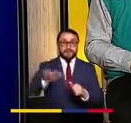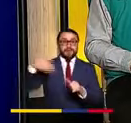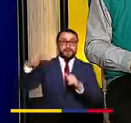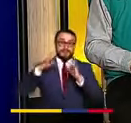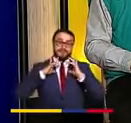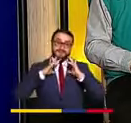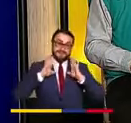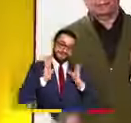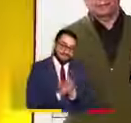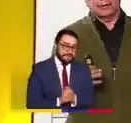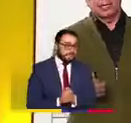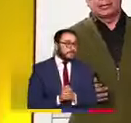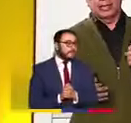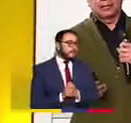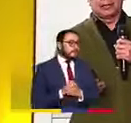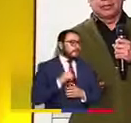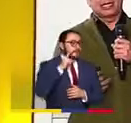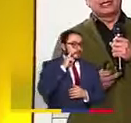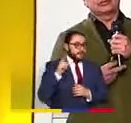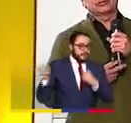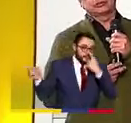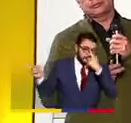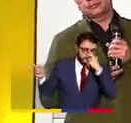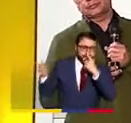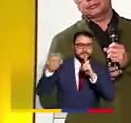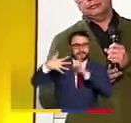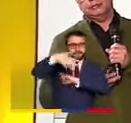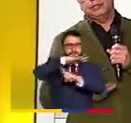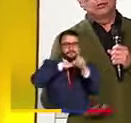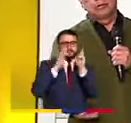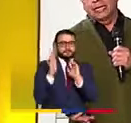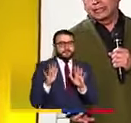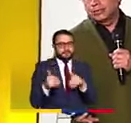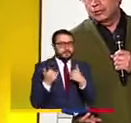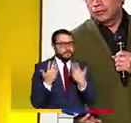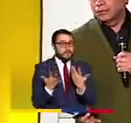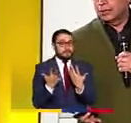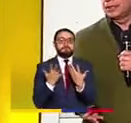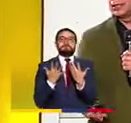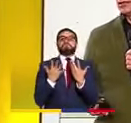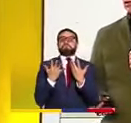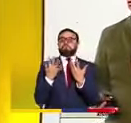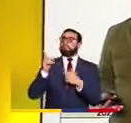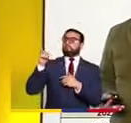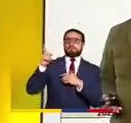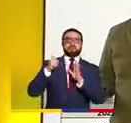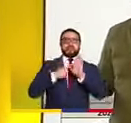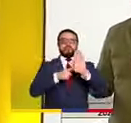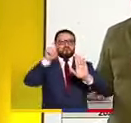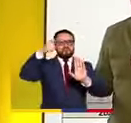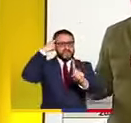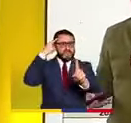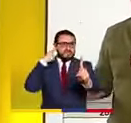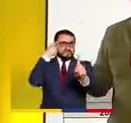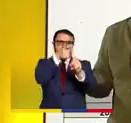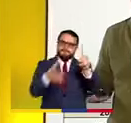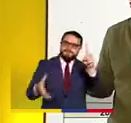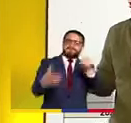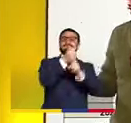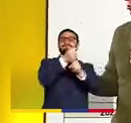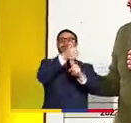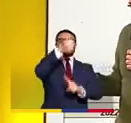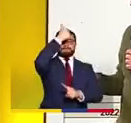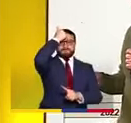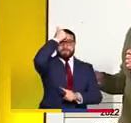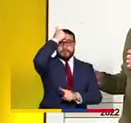Esto significa, en términos de casos, un éxito fundamental. 40% menos